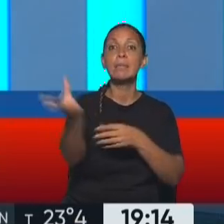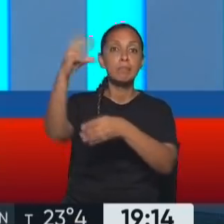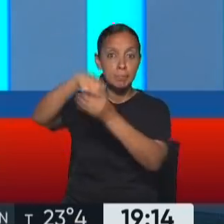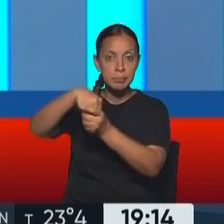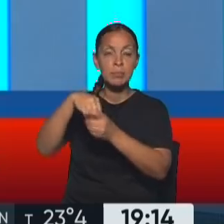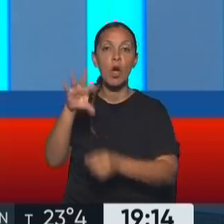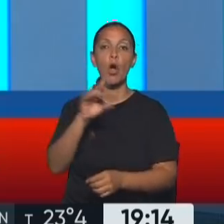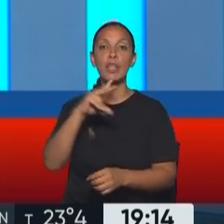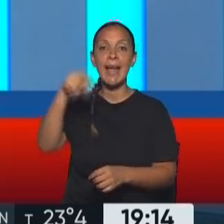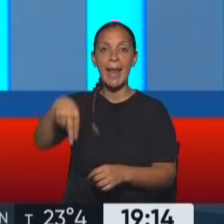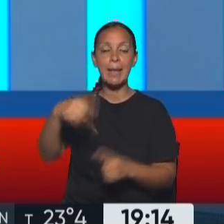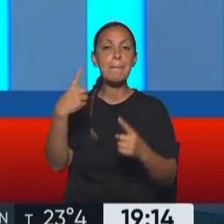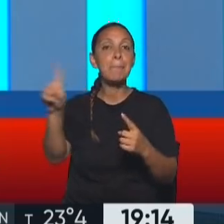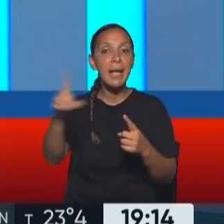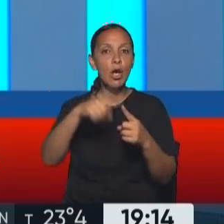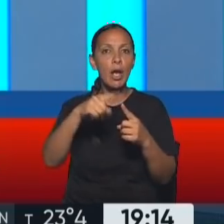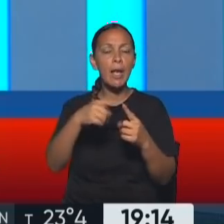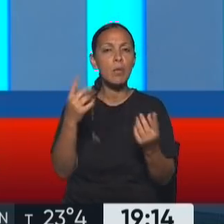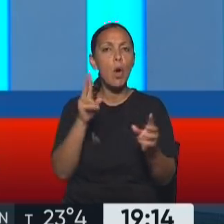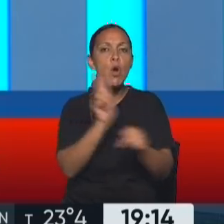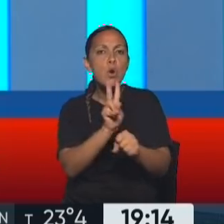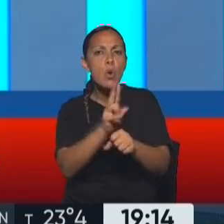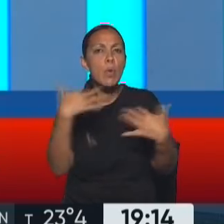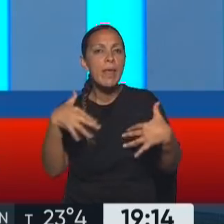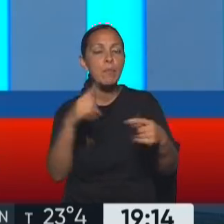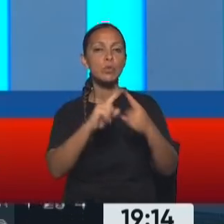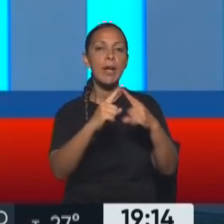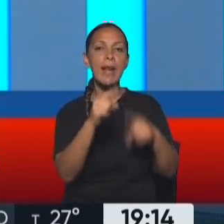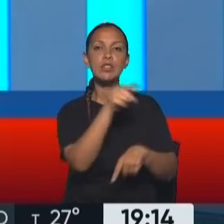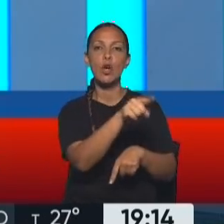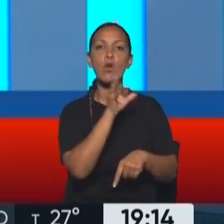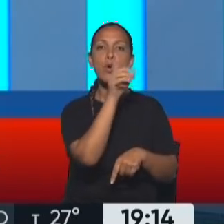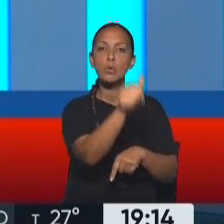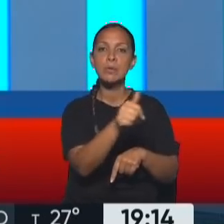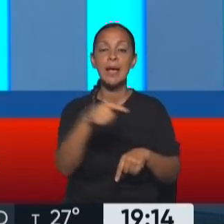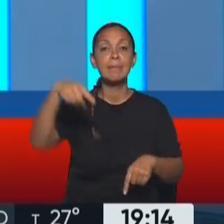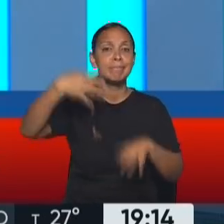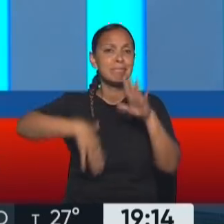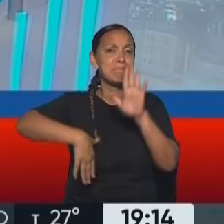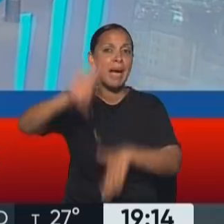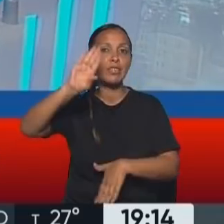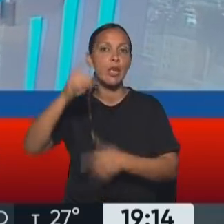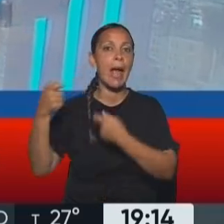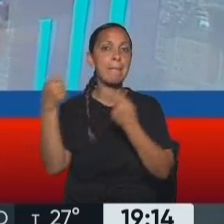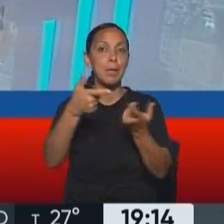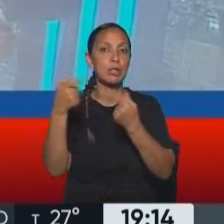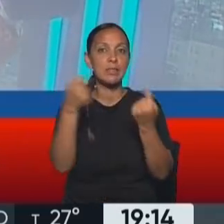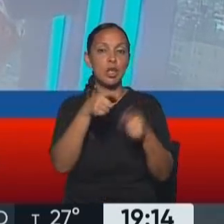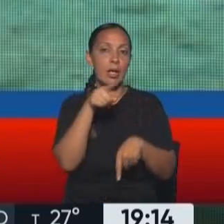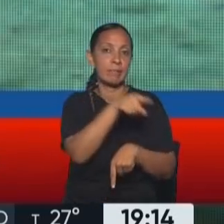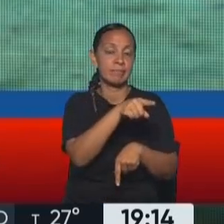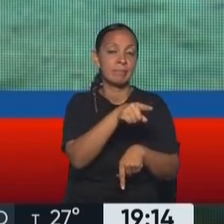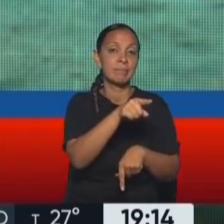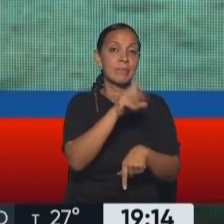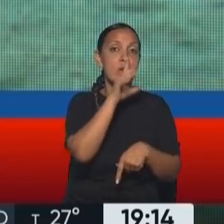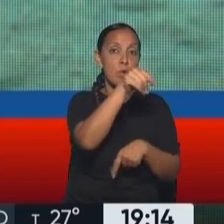OTAN, pero es un país que preserva mucho la relación con Rusia. Prácticamente casi el total de sus importaciones son de origen ruso. Erdogan se reunió también.